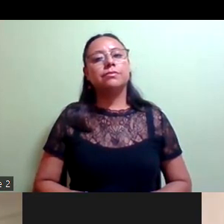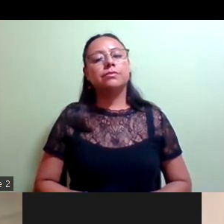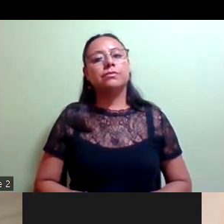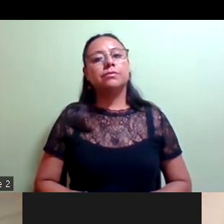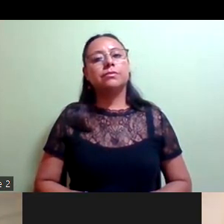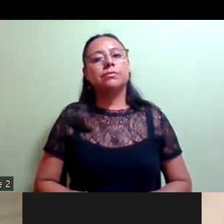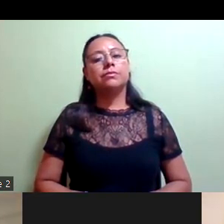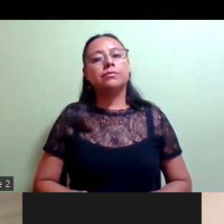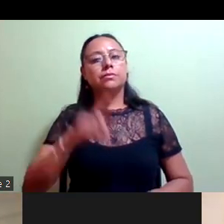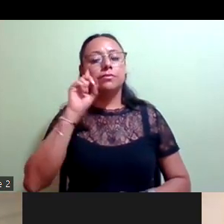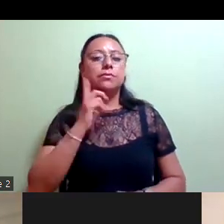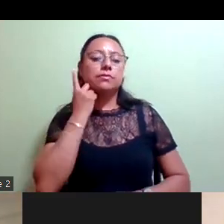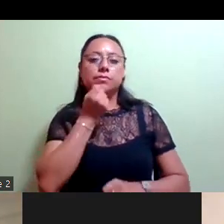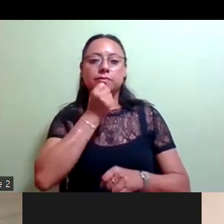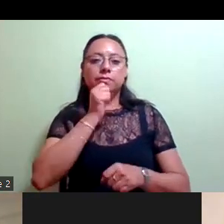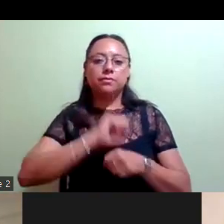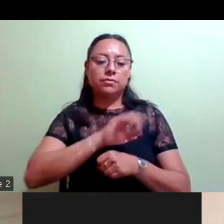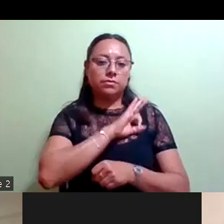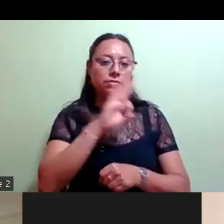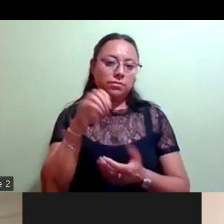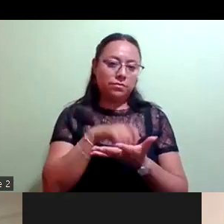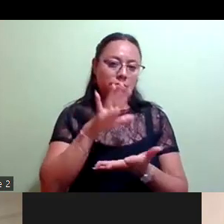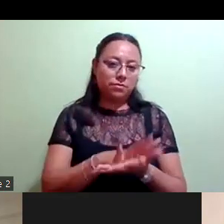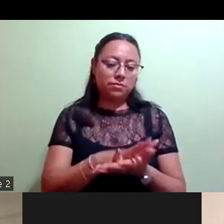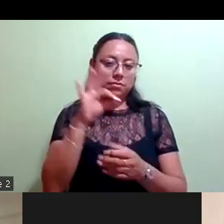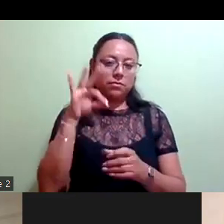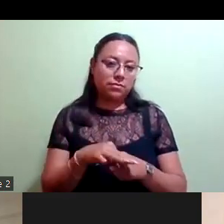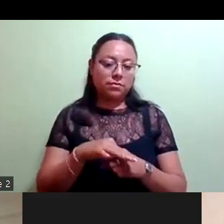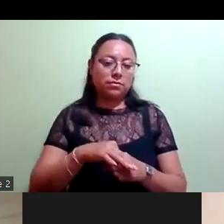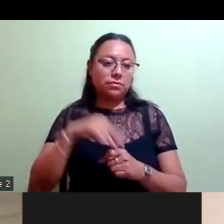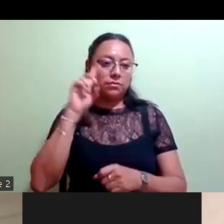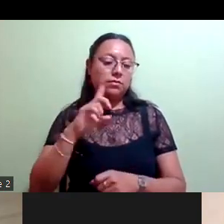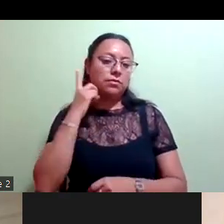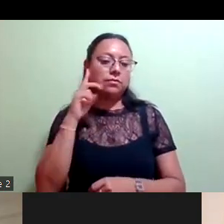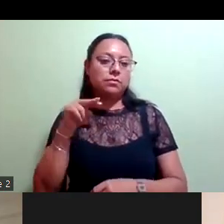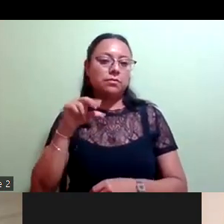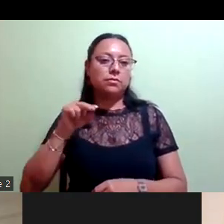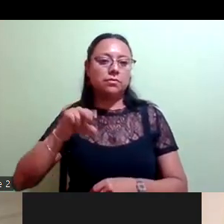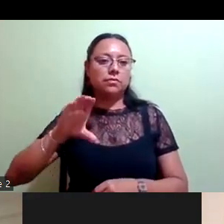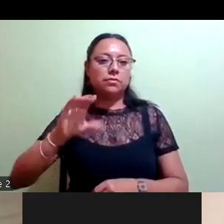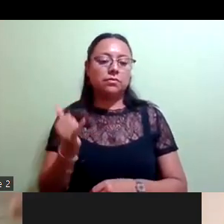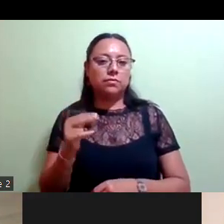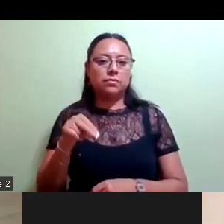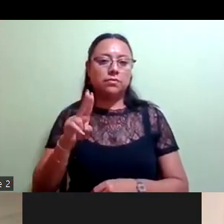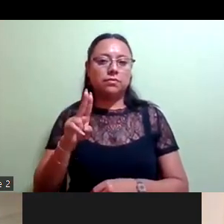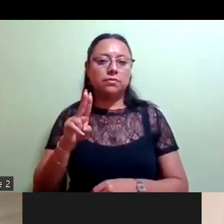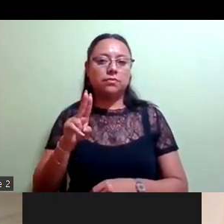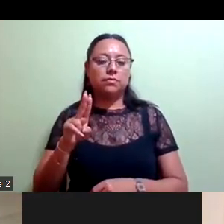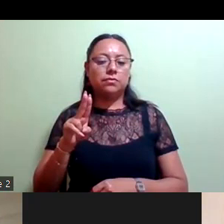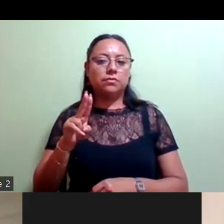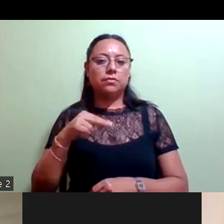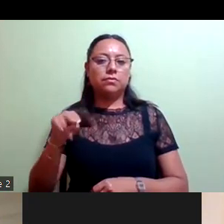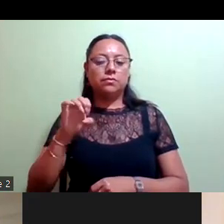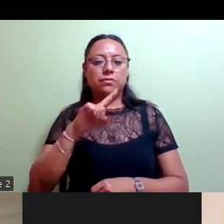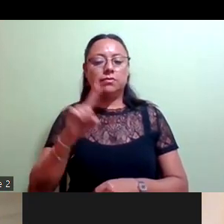Diputada secretaria, si pudiera registrar el sentido de la votación de la diputada Nancy Núñez. Si pudieras manifestar el sentido de tu